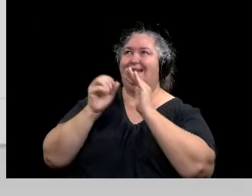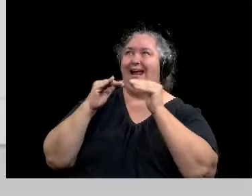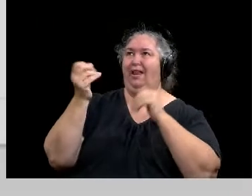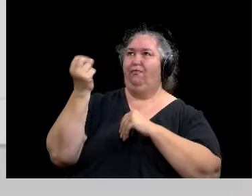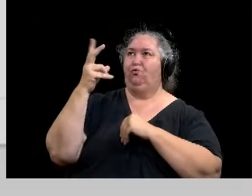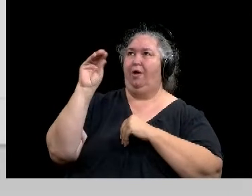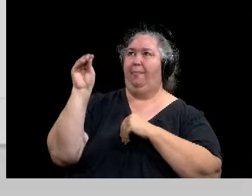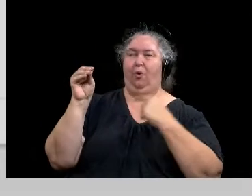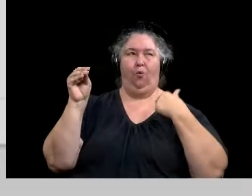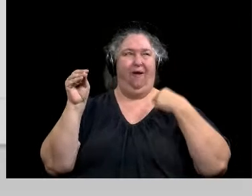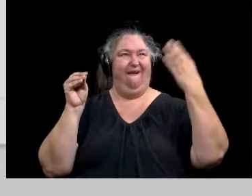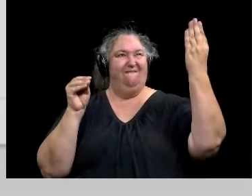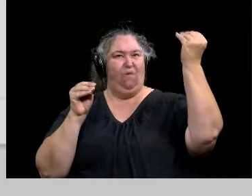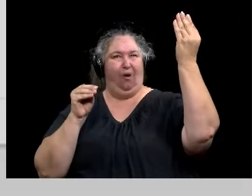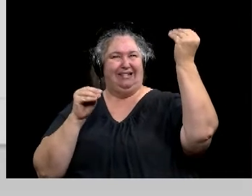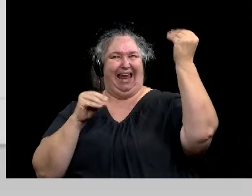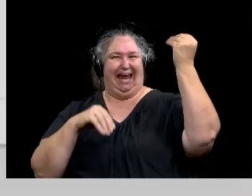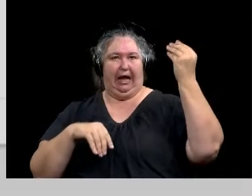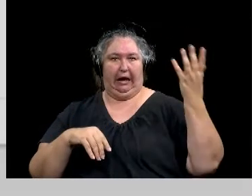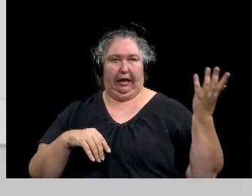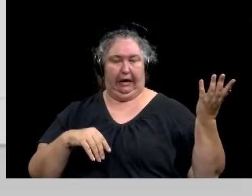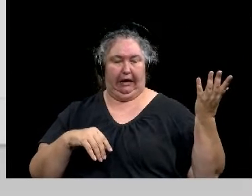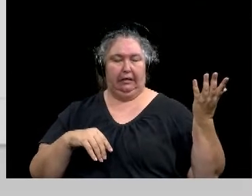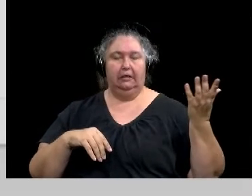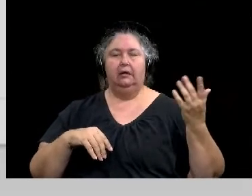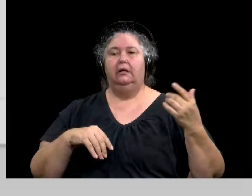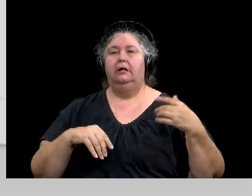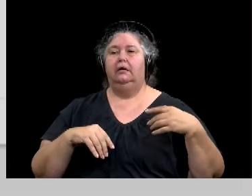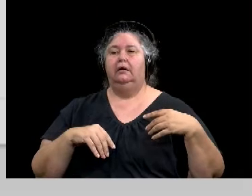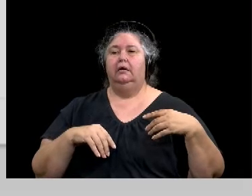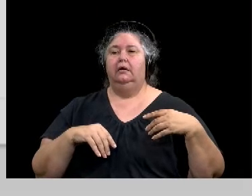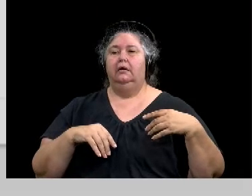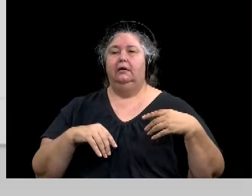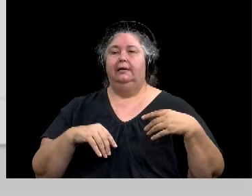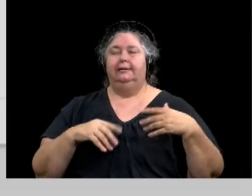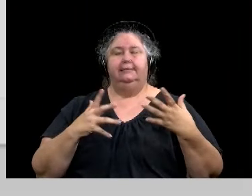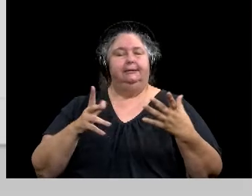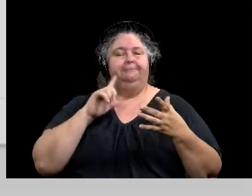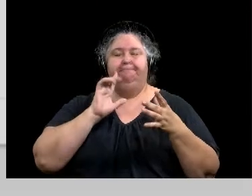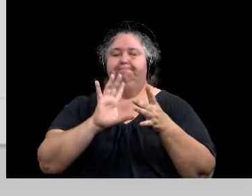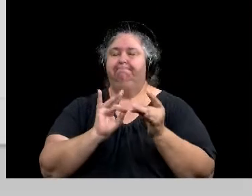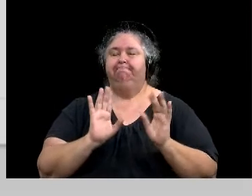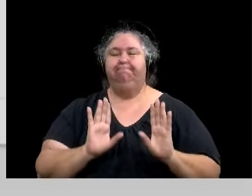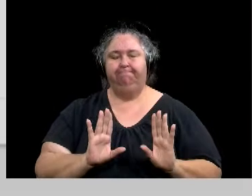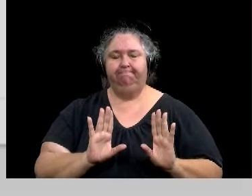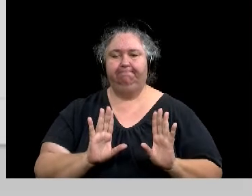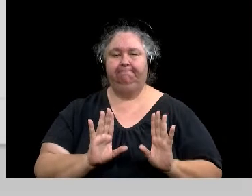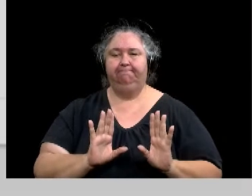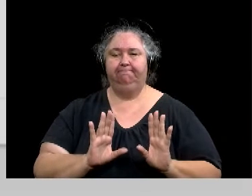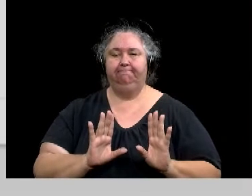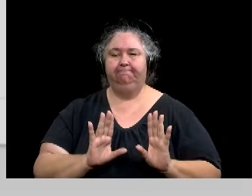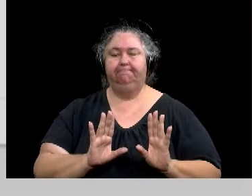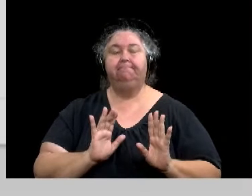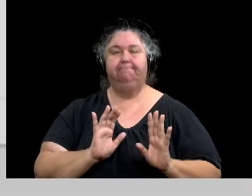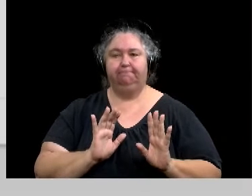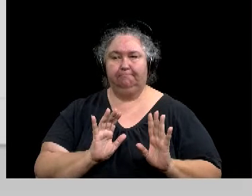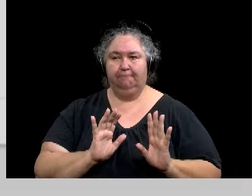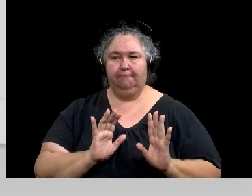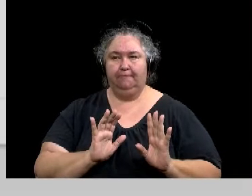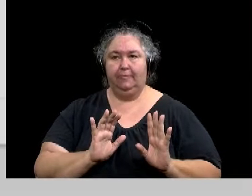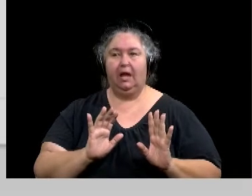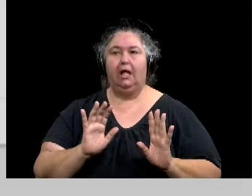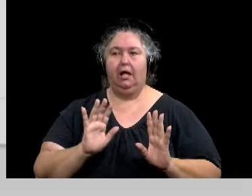la básica y el rastro básico de 12% quiero mencionarles que esto es